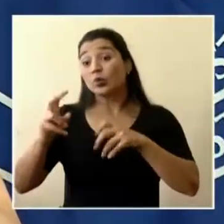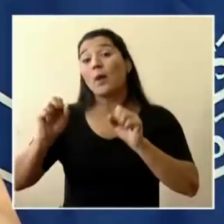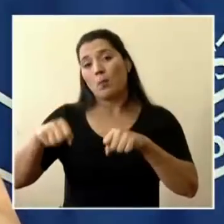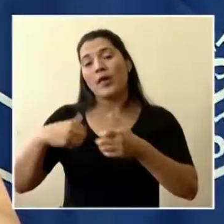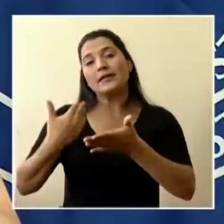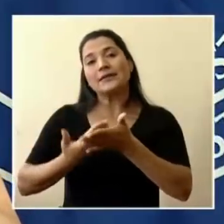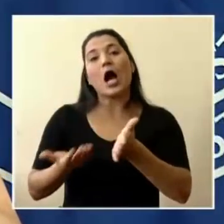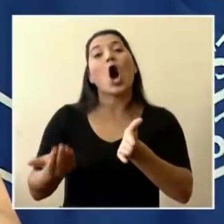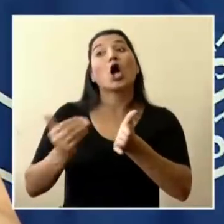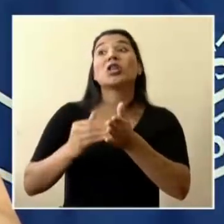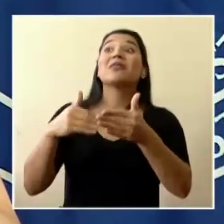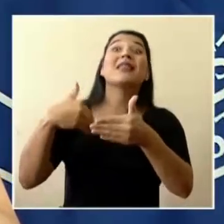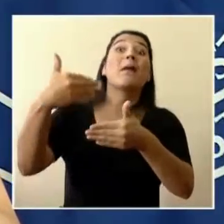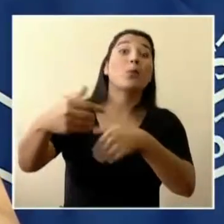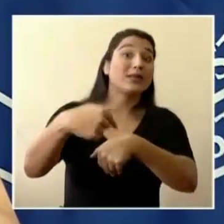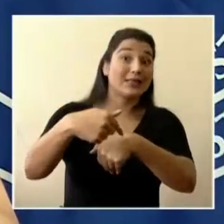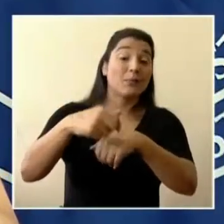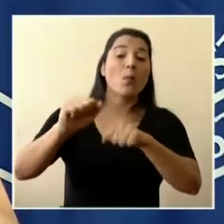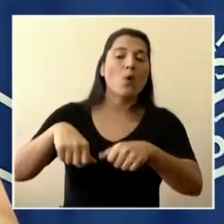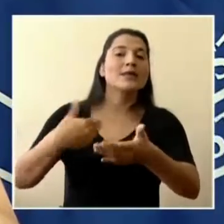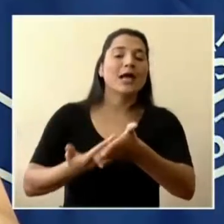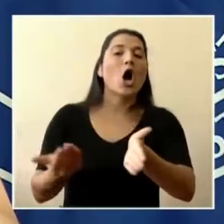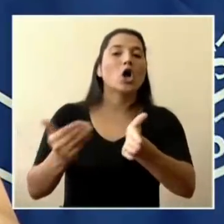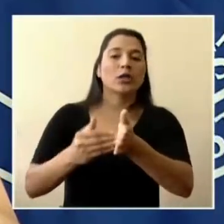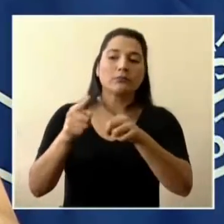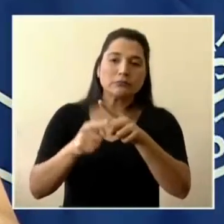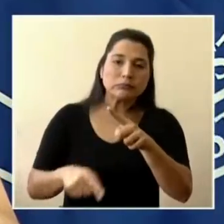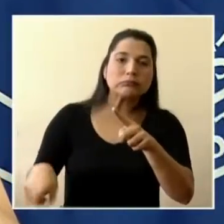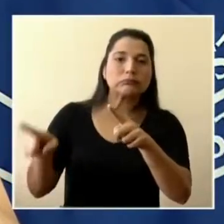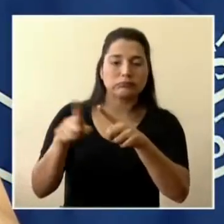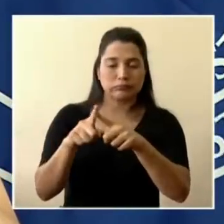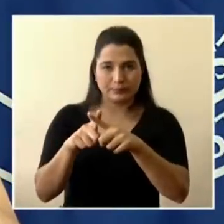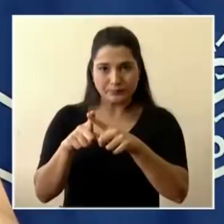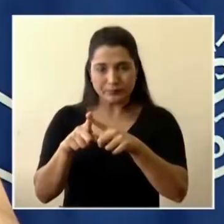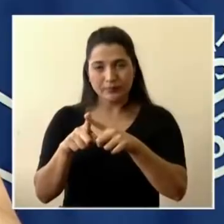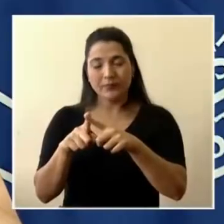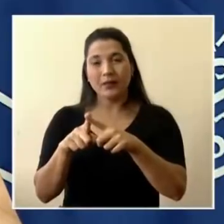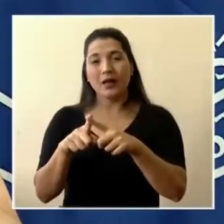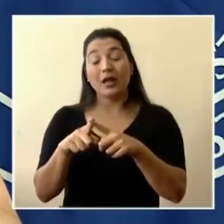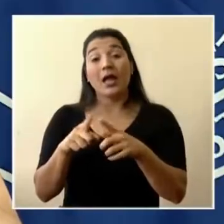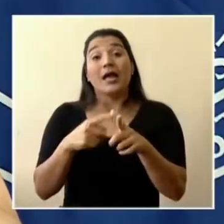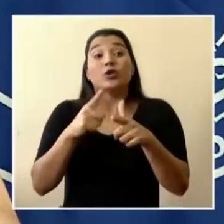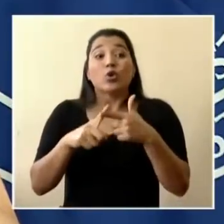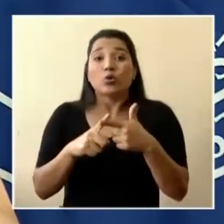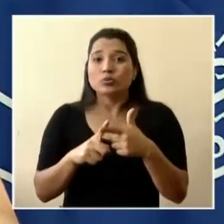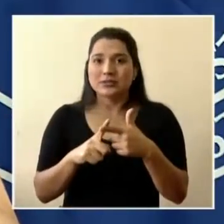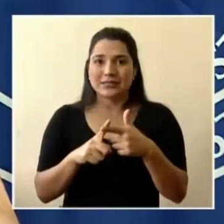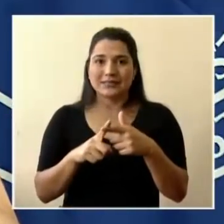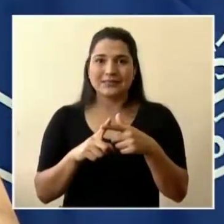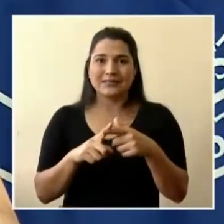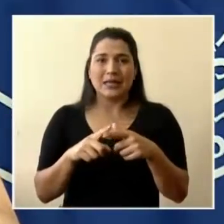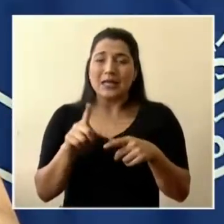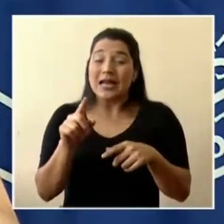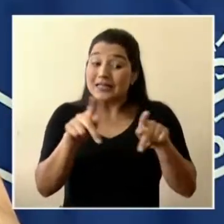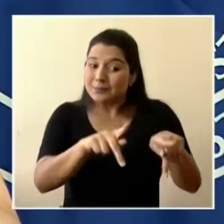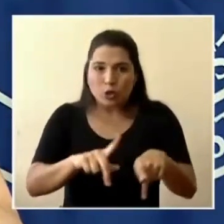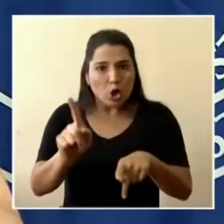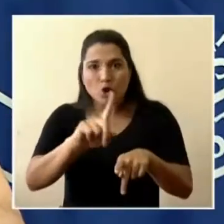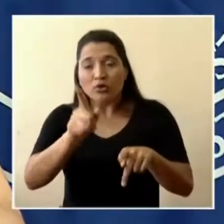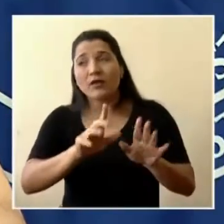levantamientos de picos posteriores a que se cumpla la primera, especialmente en el sentido de que la gente relaje mucho las medidas de higiene. Ya